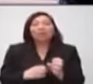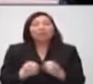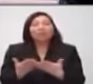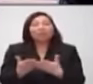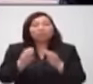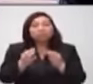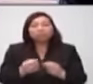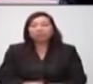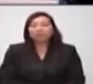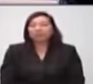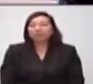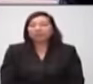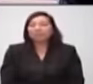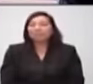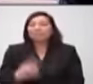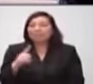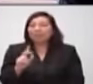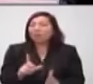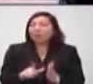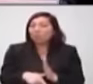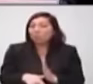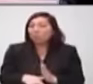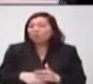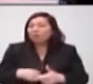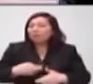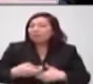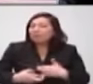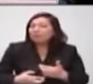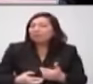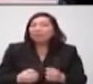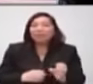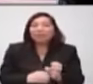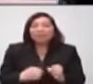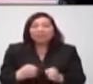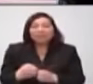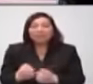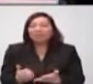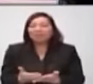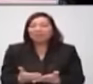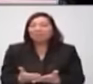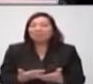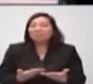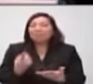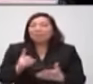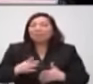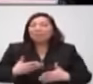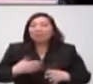estudio definitivo, para luego proceder a la etapa de una licitación para poder ejecutar la